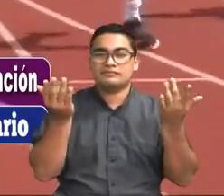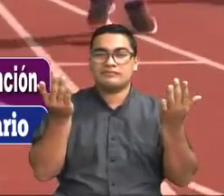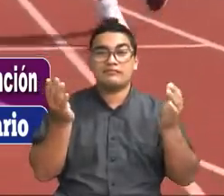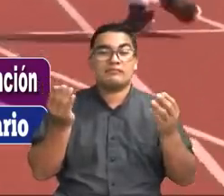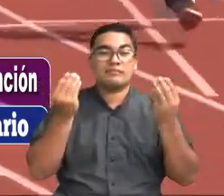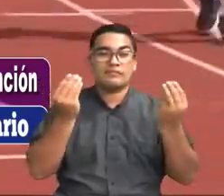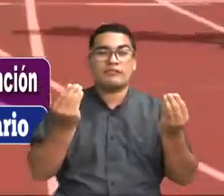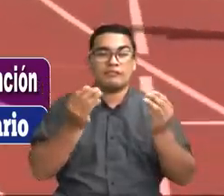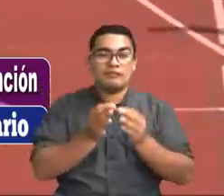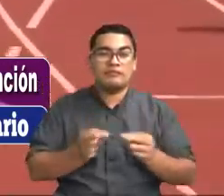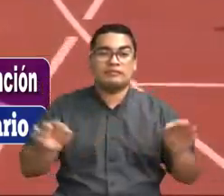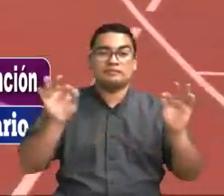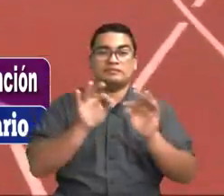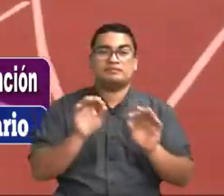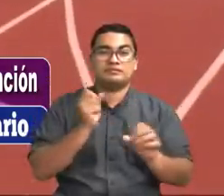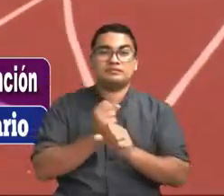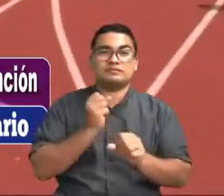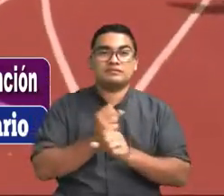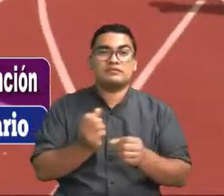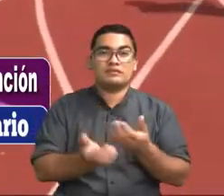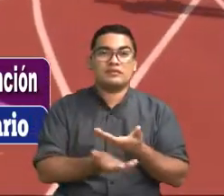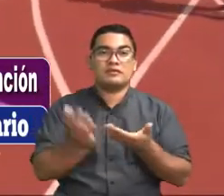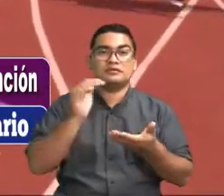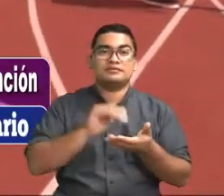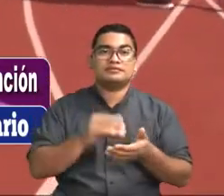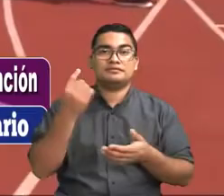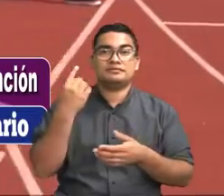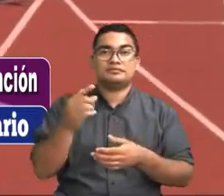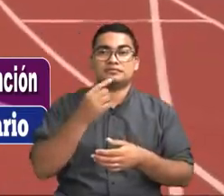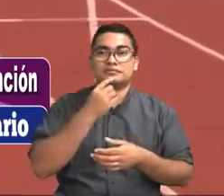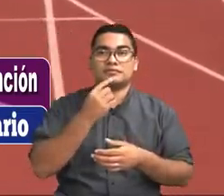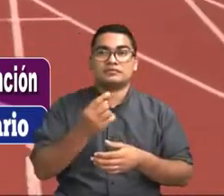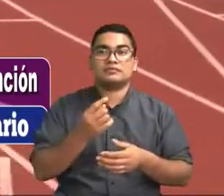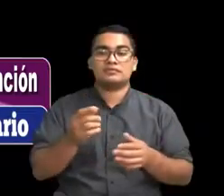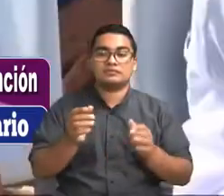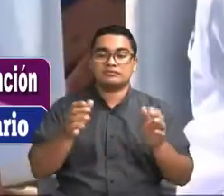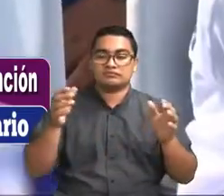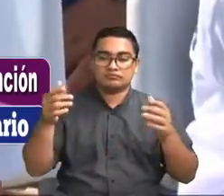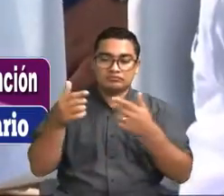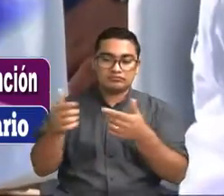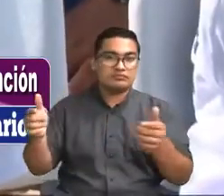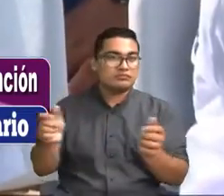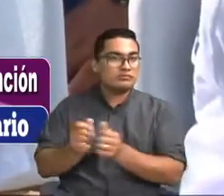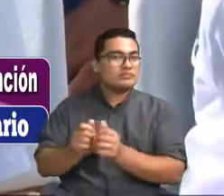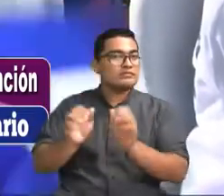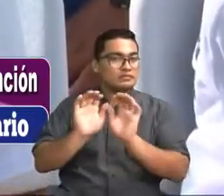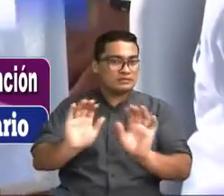de mayores trabajos de restitución, sí, sí, de derechos, es con este segmento que